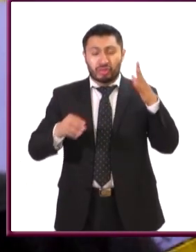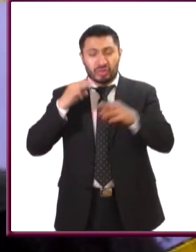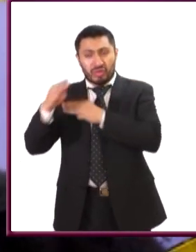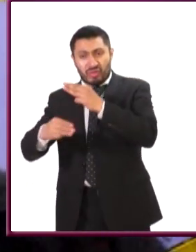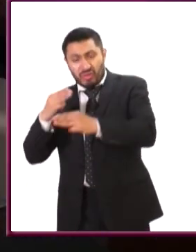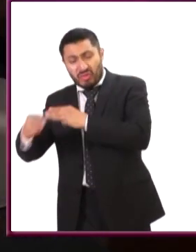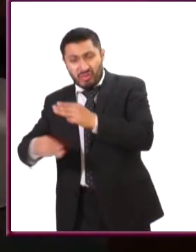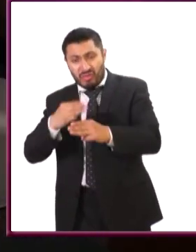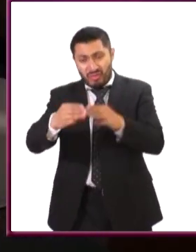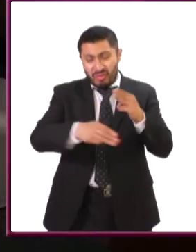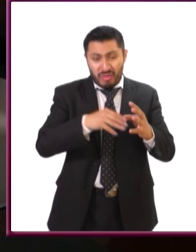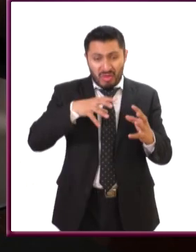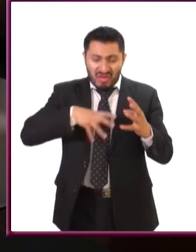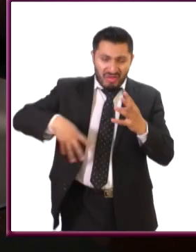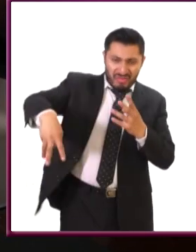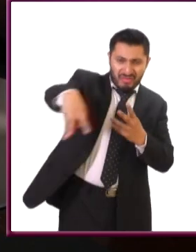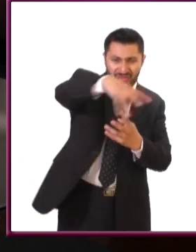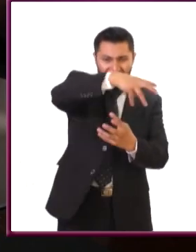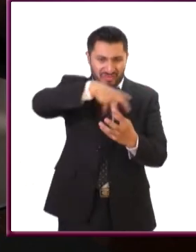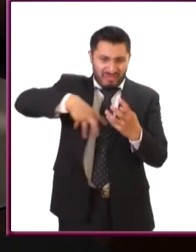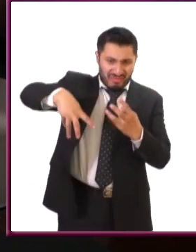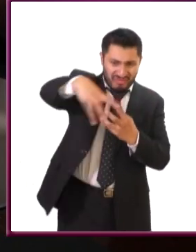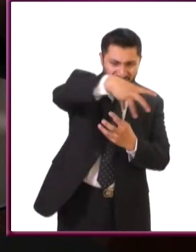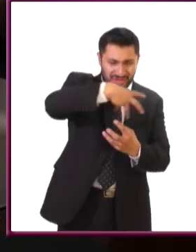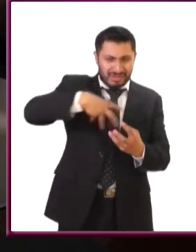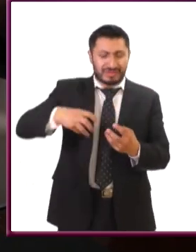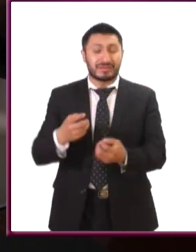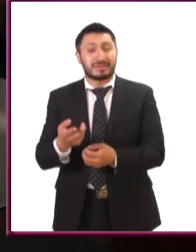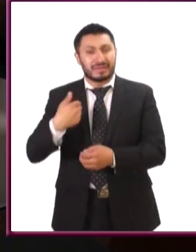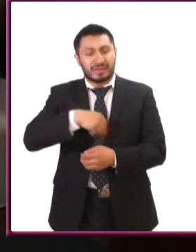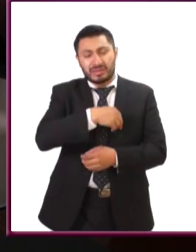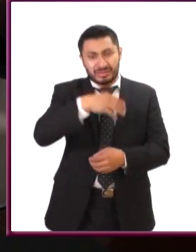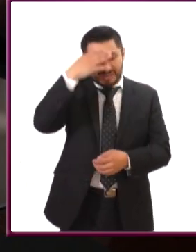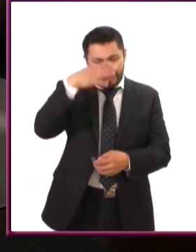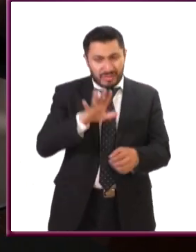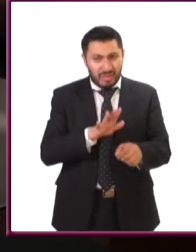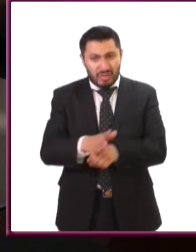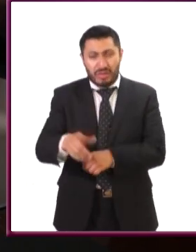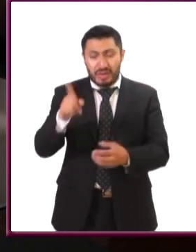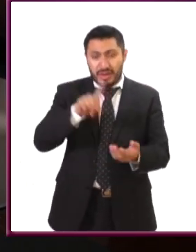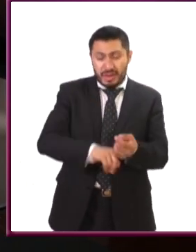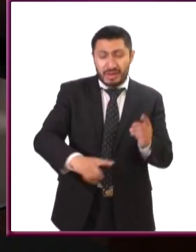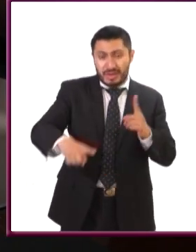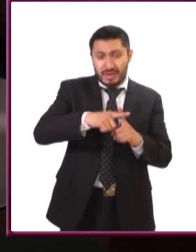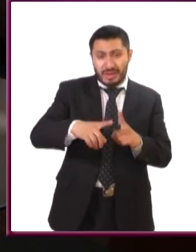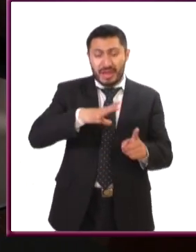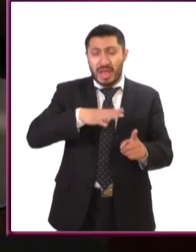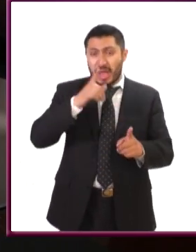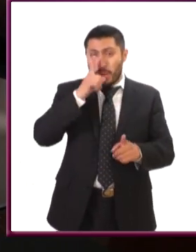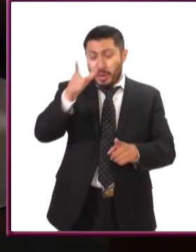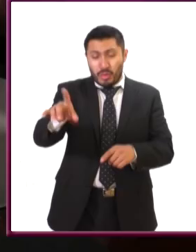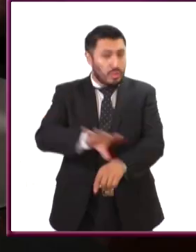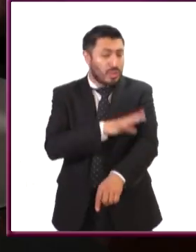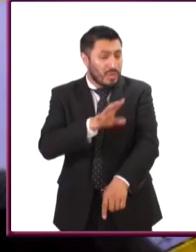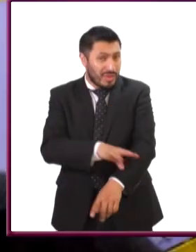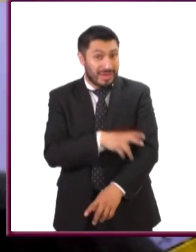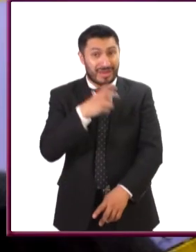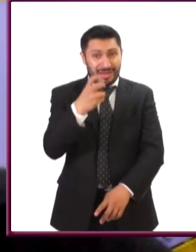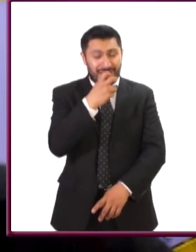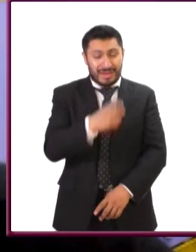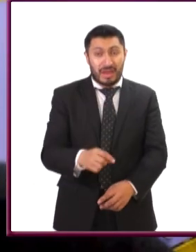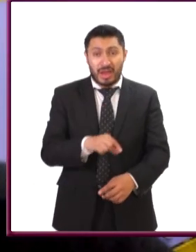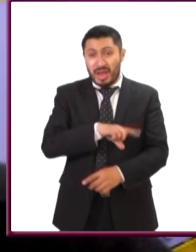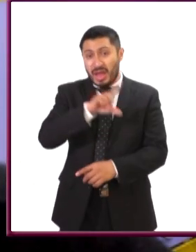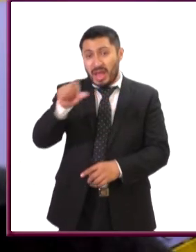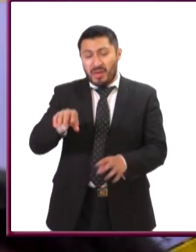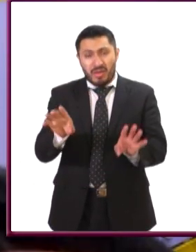Sol. Sí. El problema es que sabemos que los electrones emiten luz, energía, y